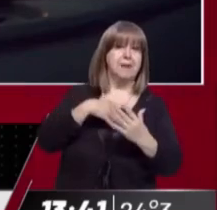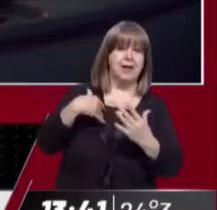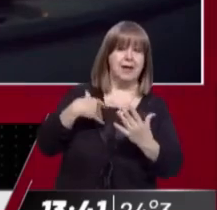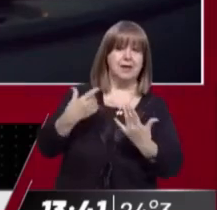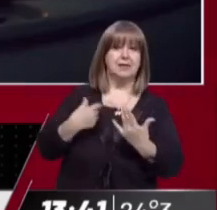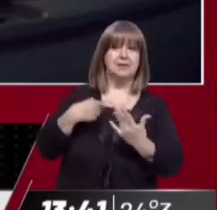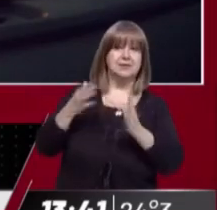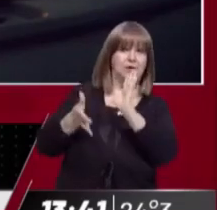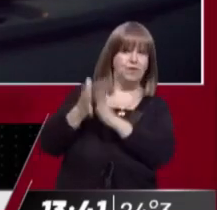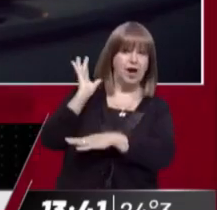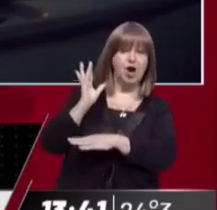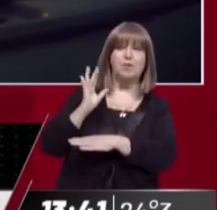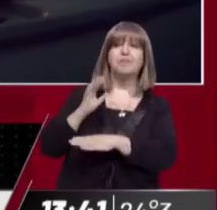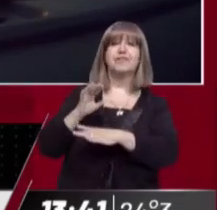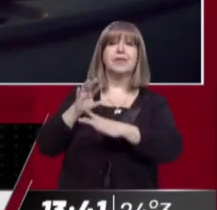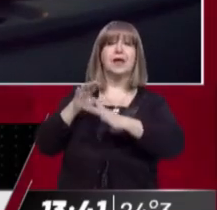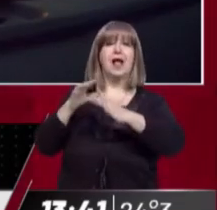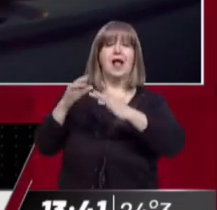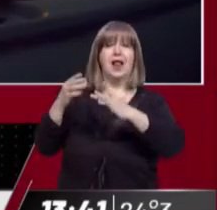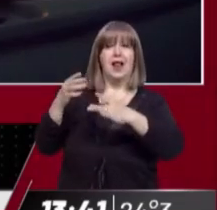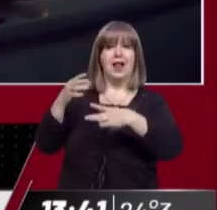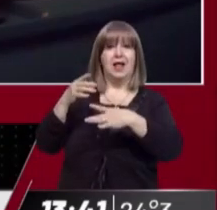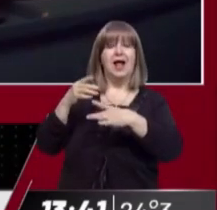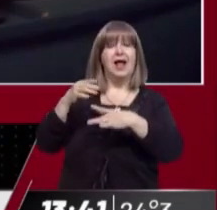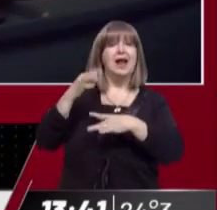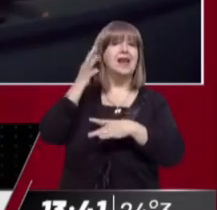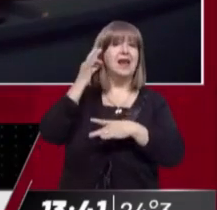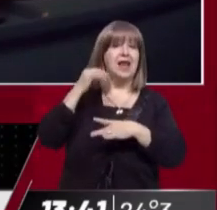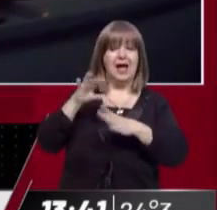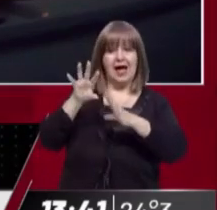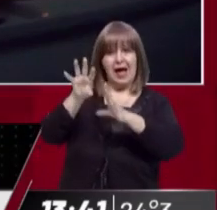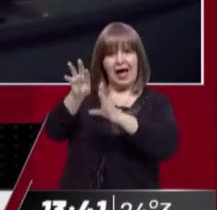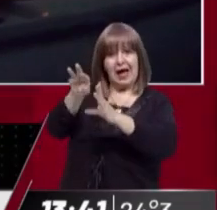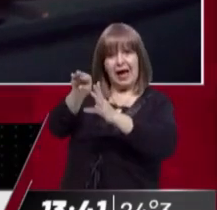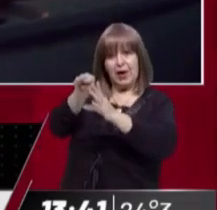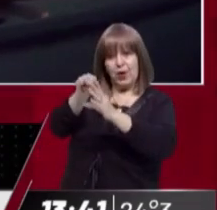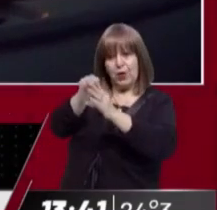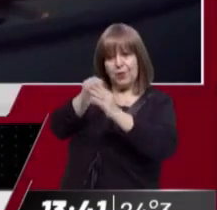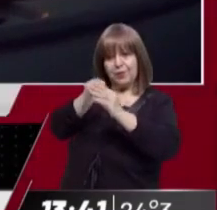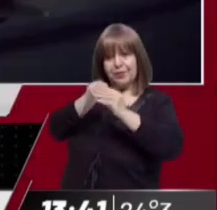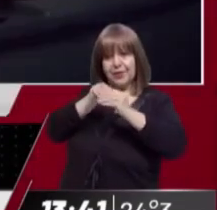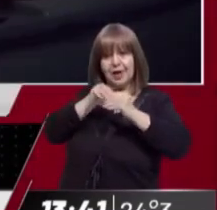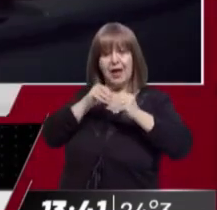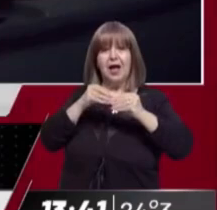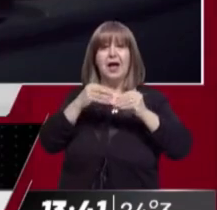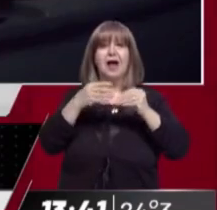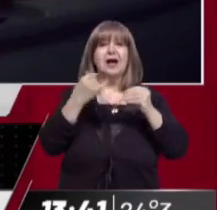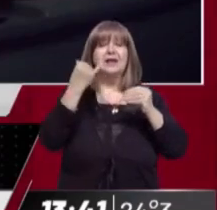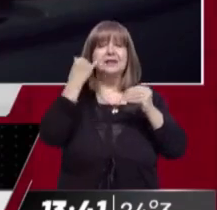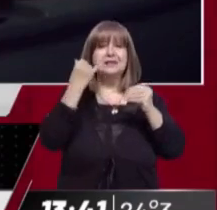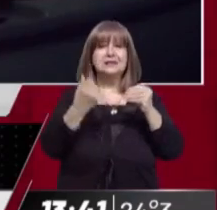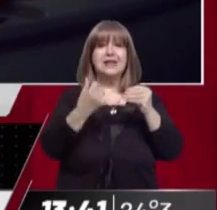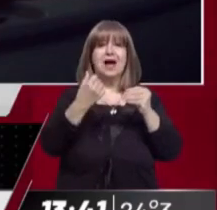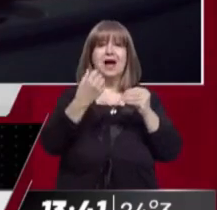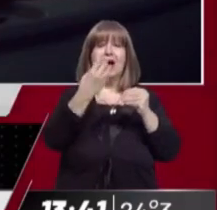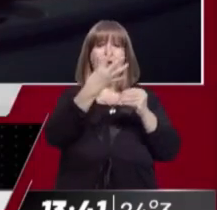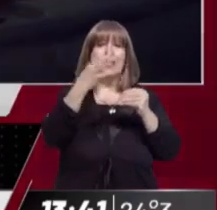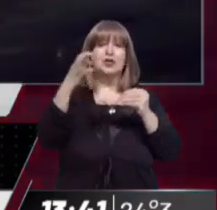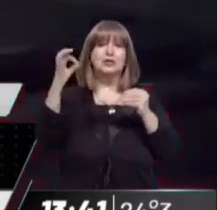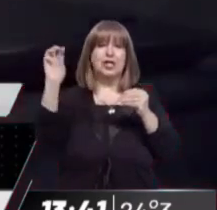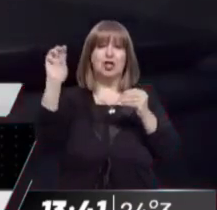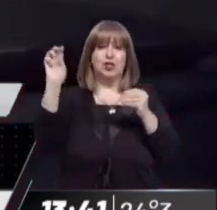mamá eh y no solamente agarró 00 agarró el auto se subió al Auto familiar